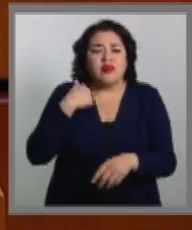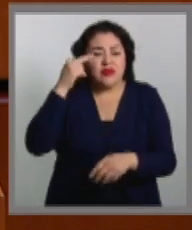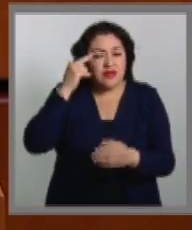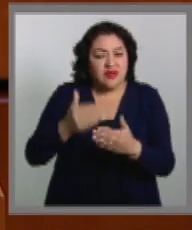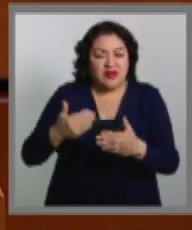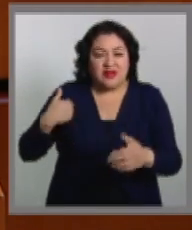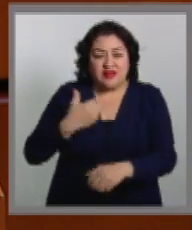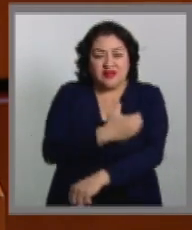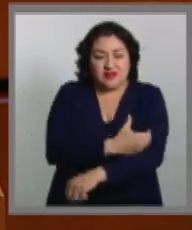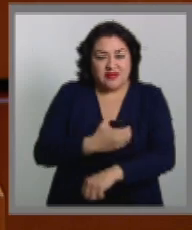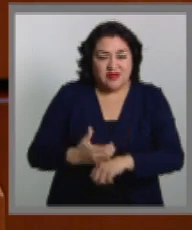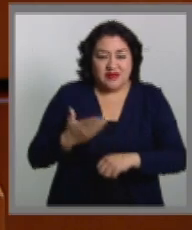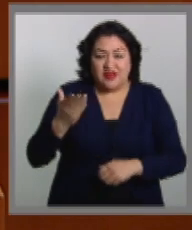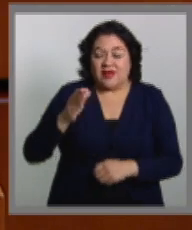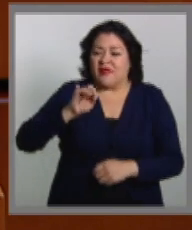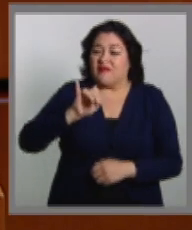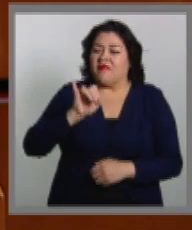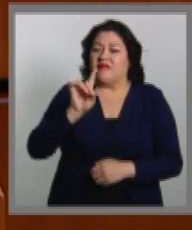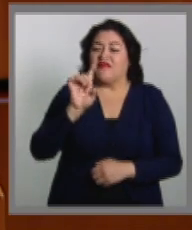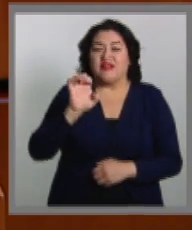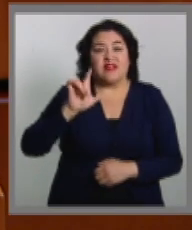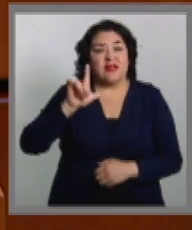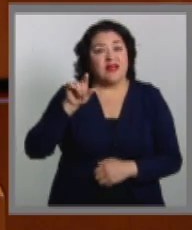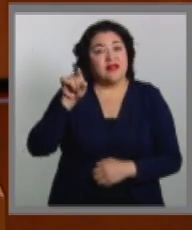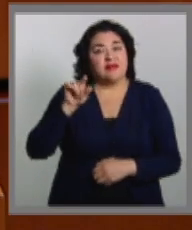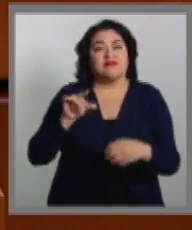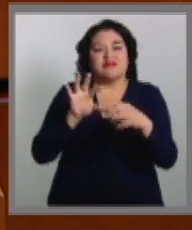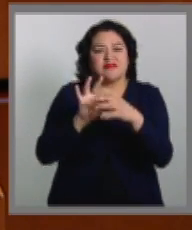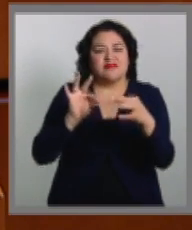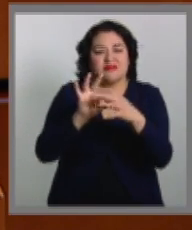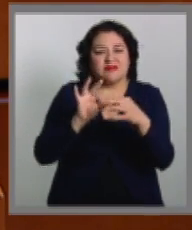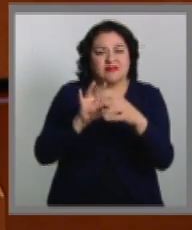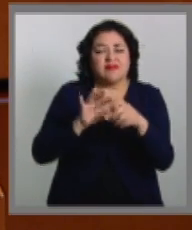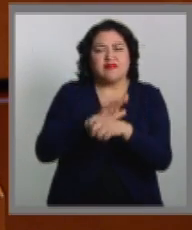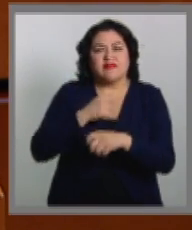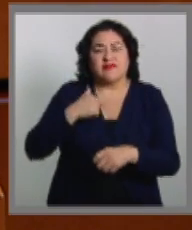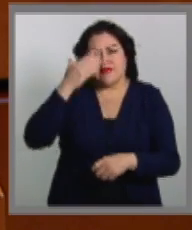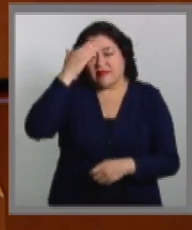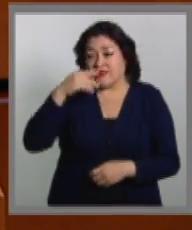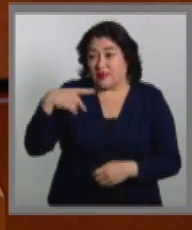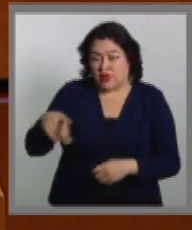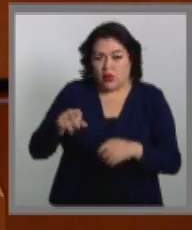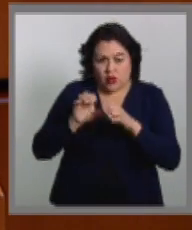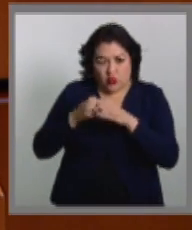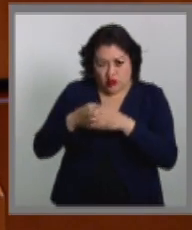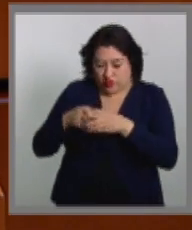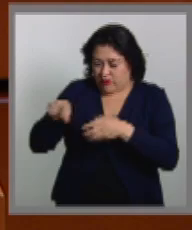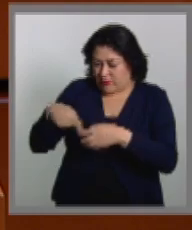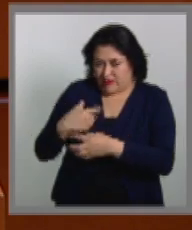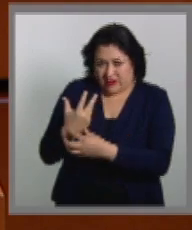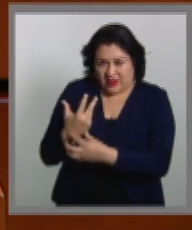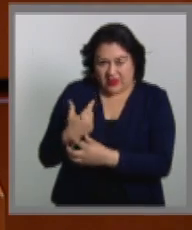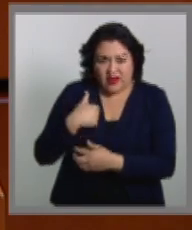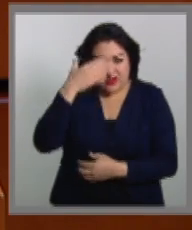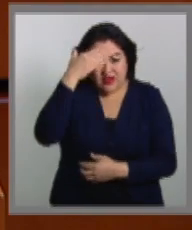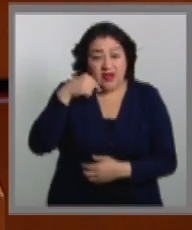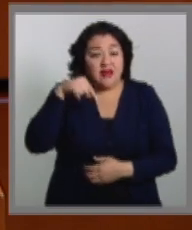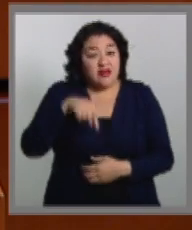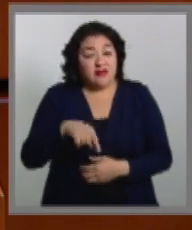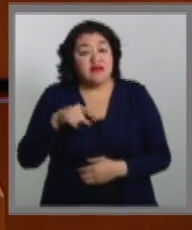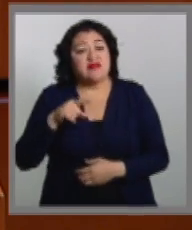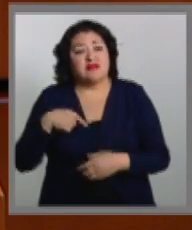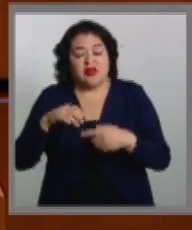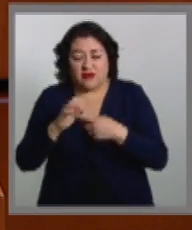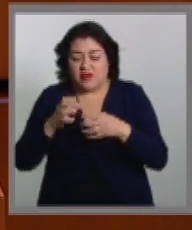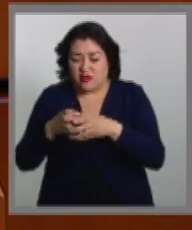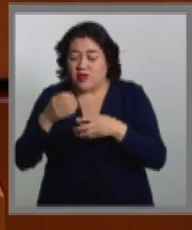compañero Fidel en términos de los asuntos en su comisión, y en esta comisión de